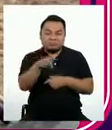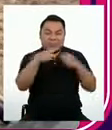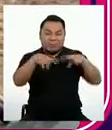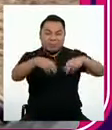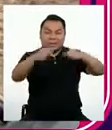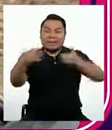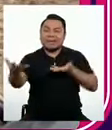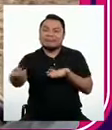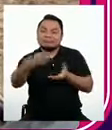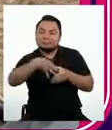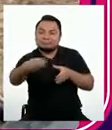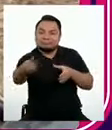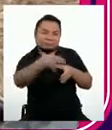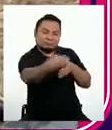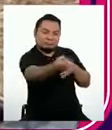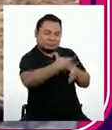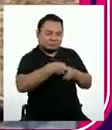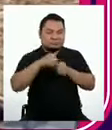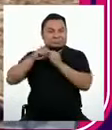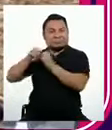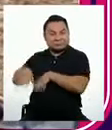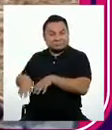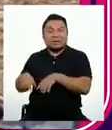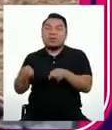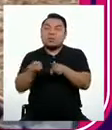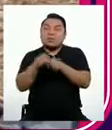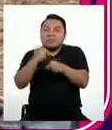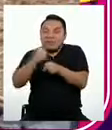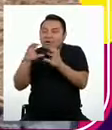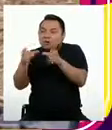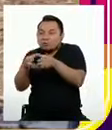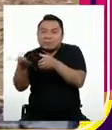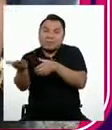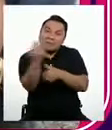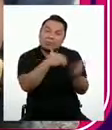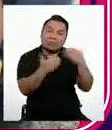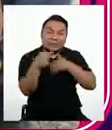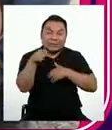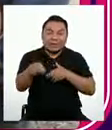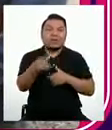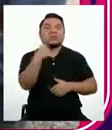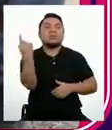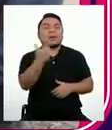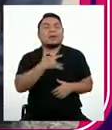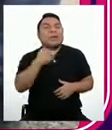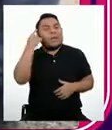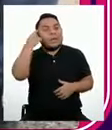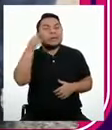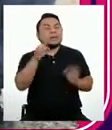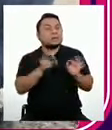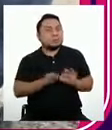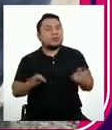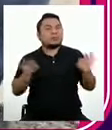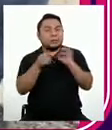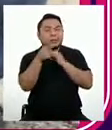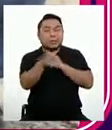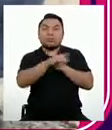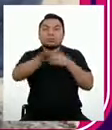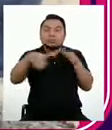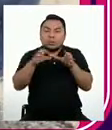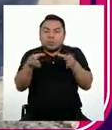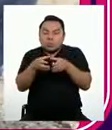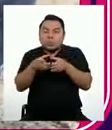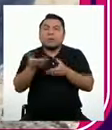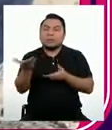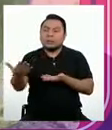una dinámica también a través de trabajo en equipo y de esta manera que todos sientan que si ponemos todos un